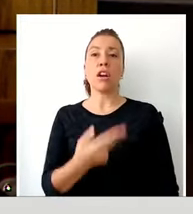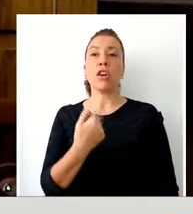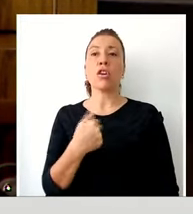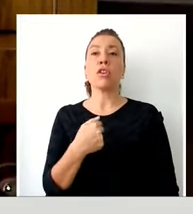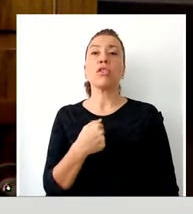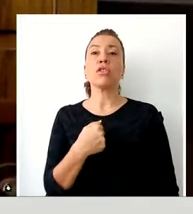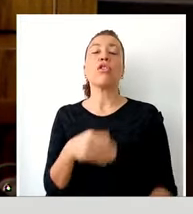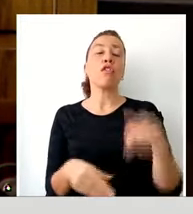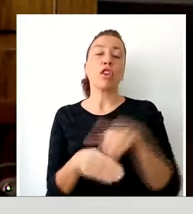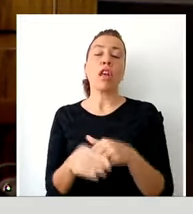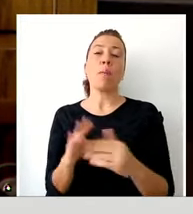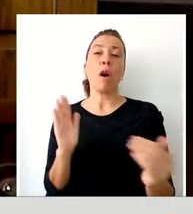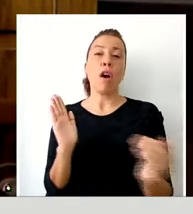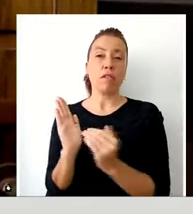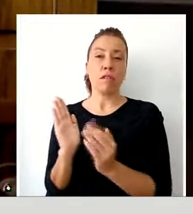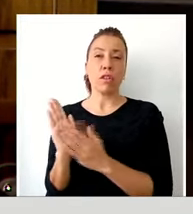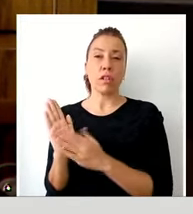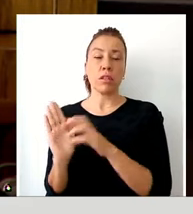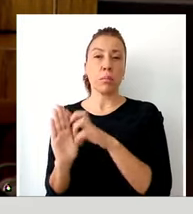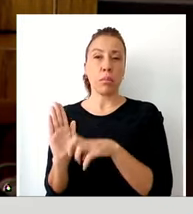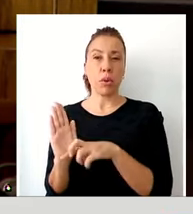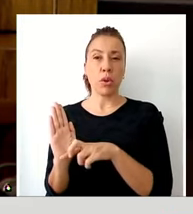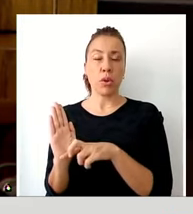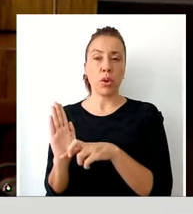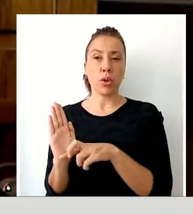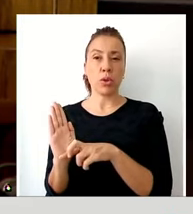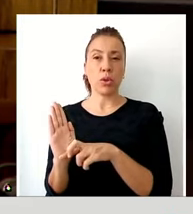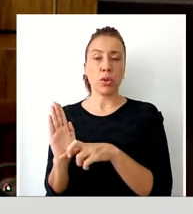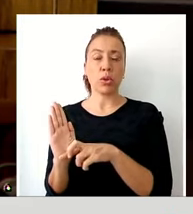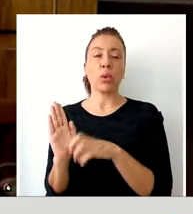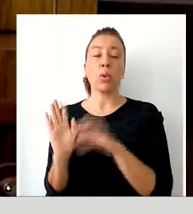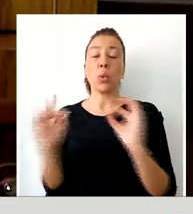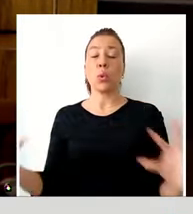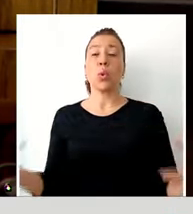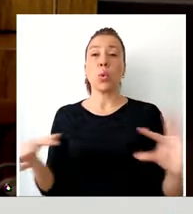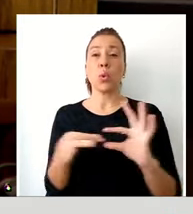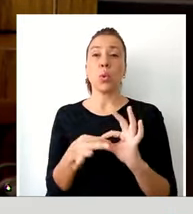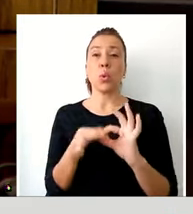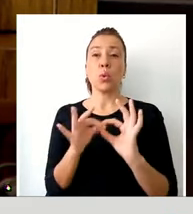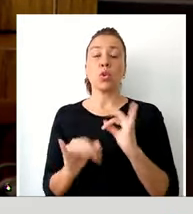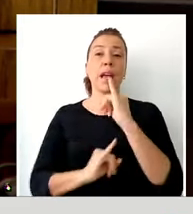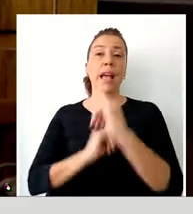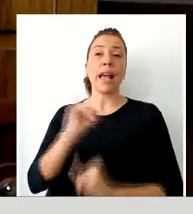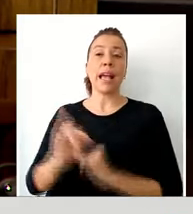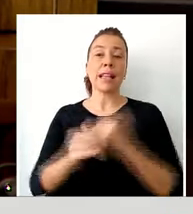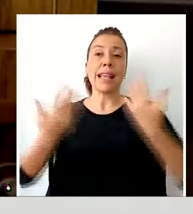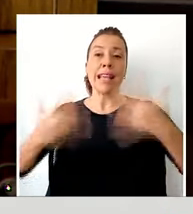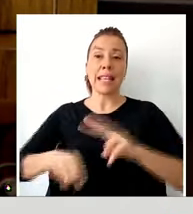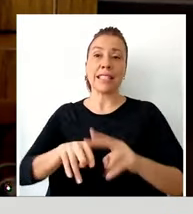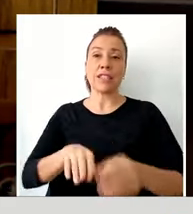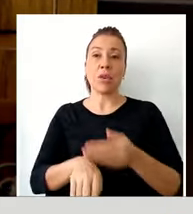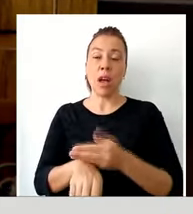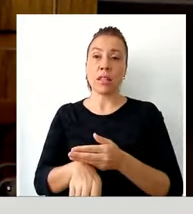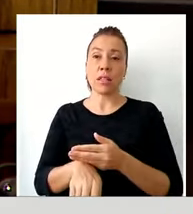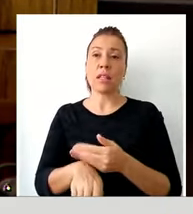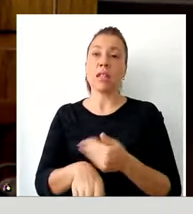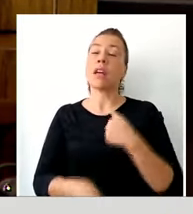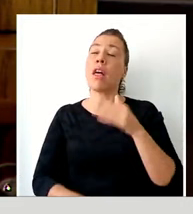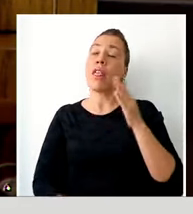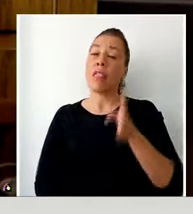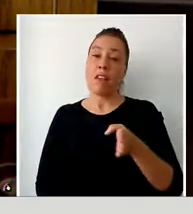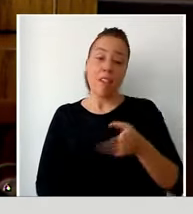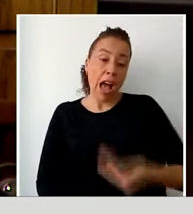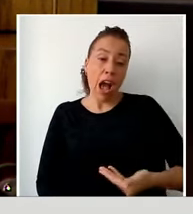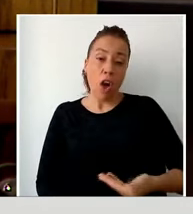de este proyecto creo que es la línea de lo que a internacionalmente se ha hecho y por lo tanto tenemos que ponernos a Tono